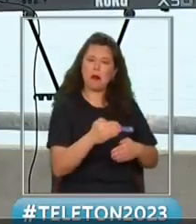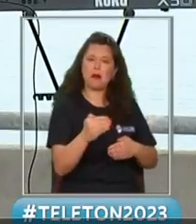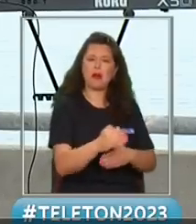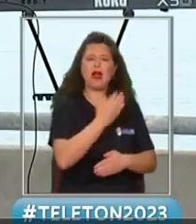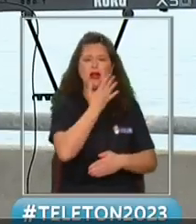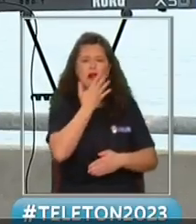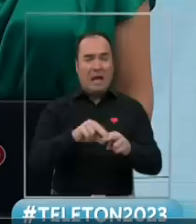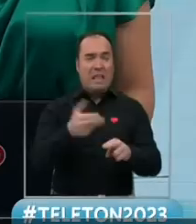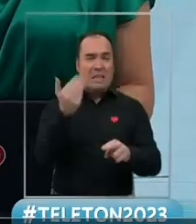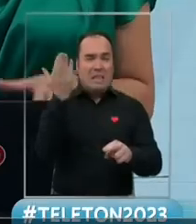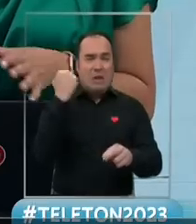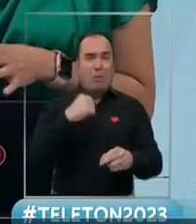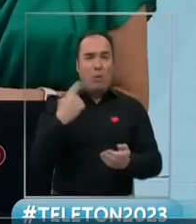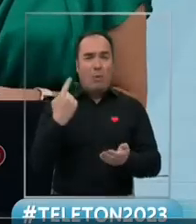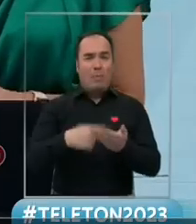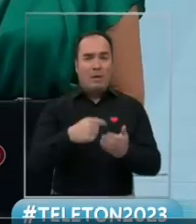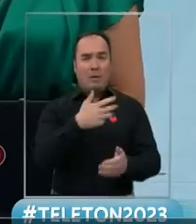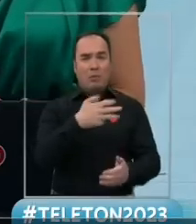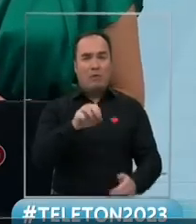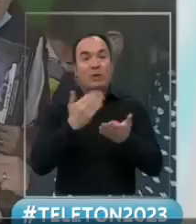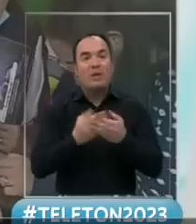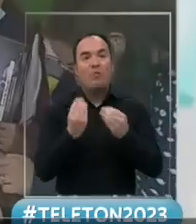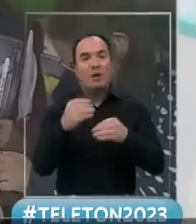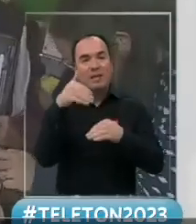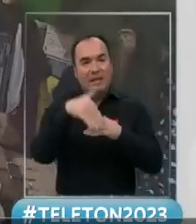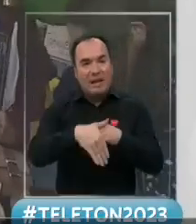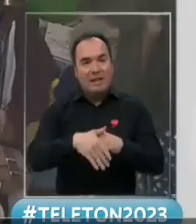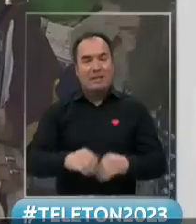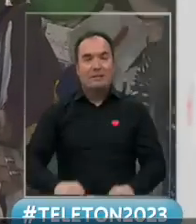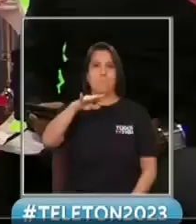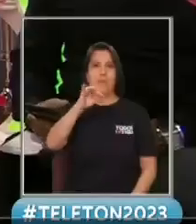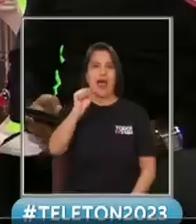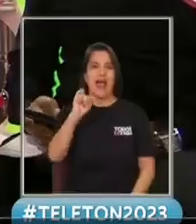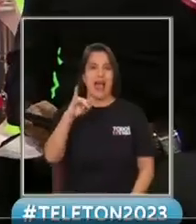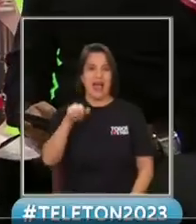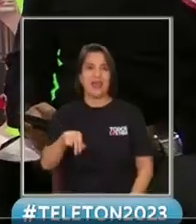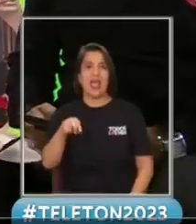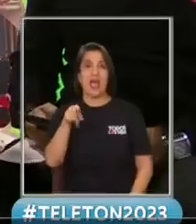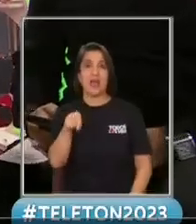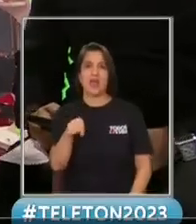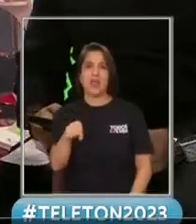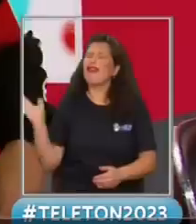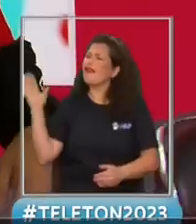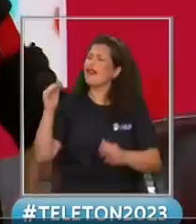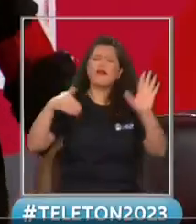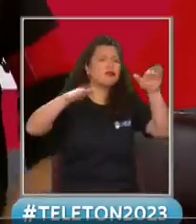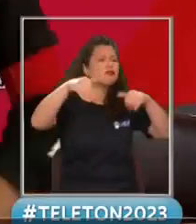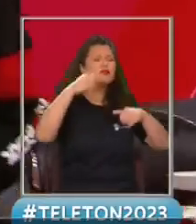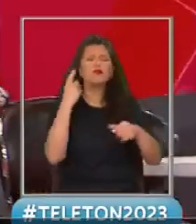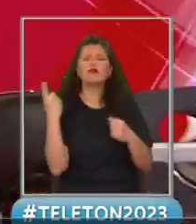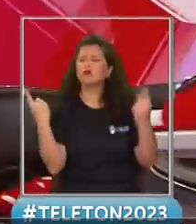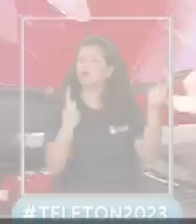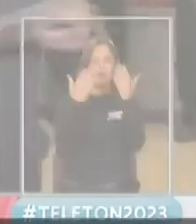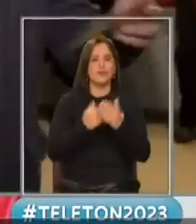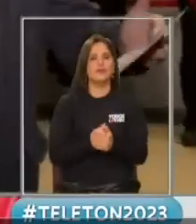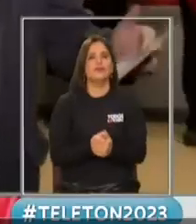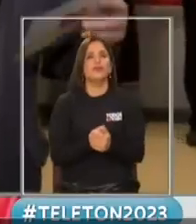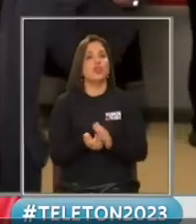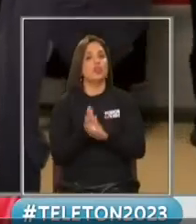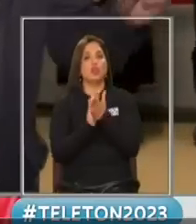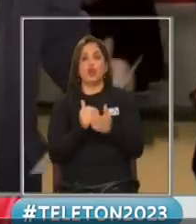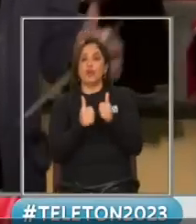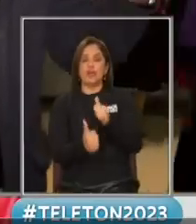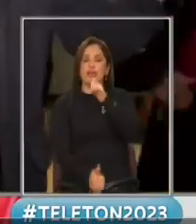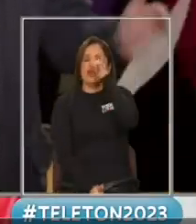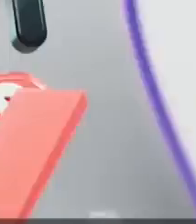Primeras horas de una cruzada que ha contado con el compromiso de todos nuestros compañeros, que en distintos puntos del país han dicho presente. El Quique